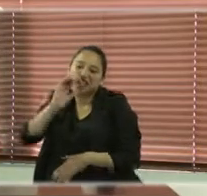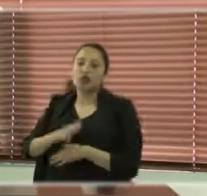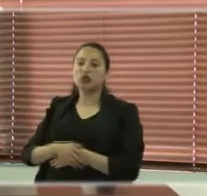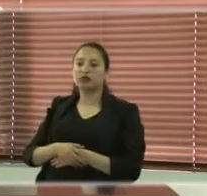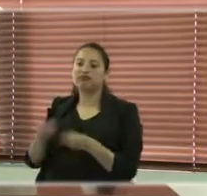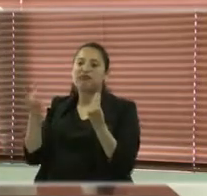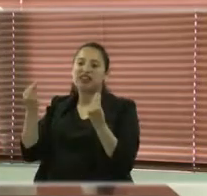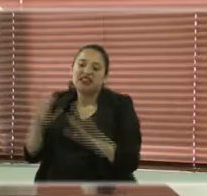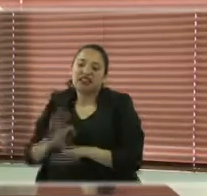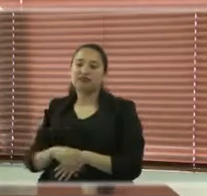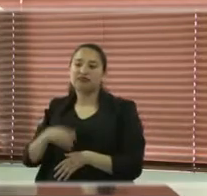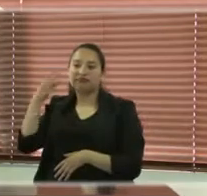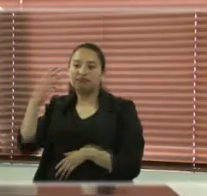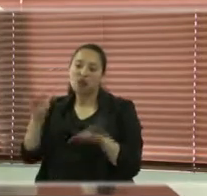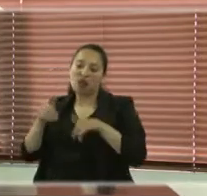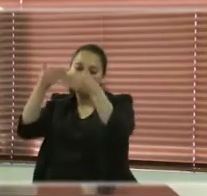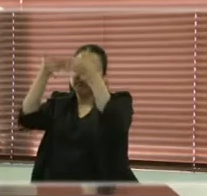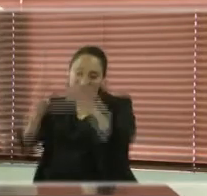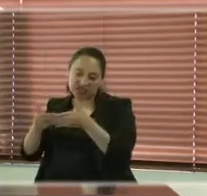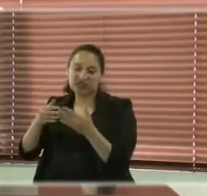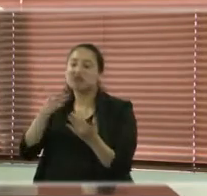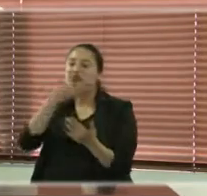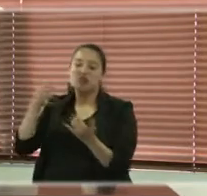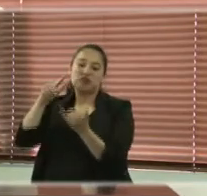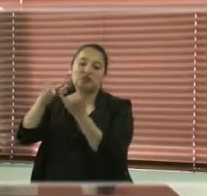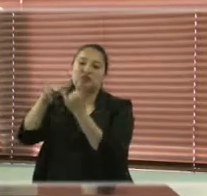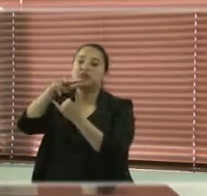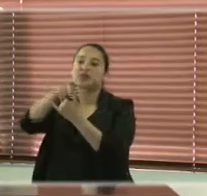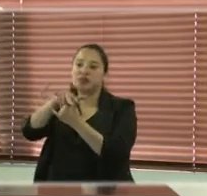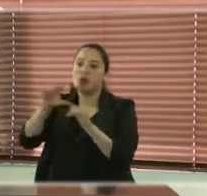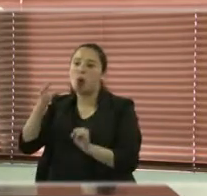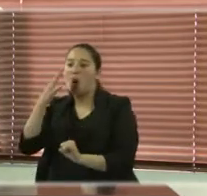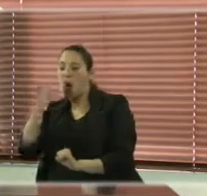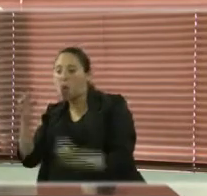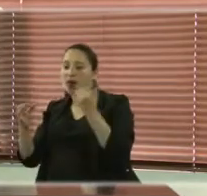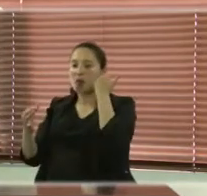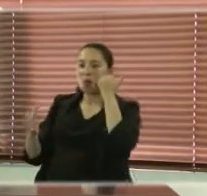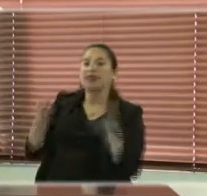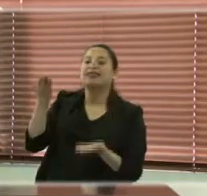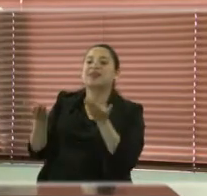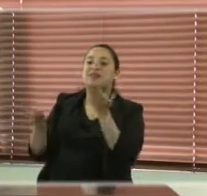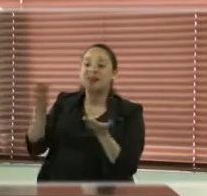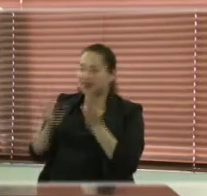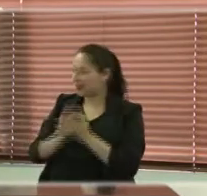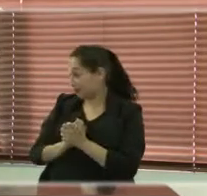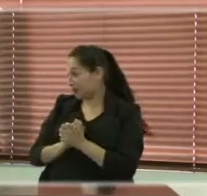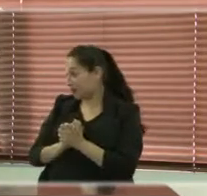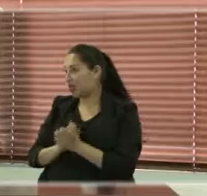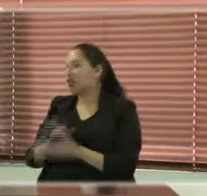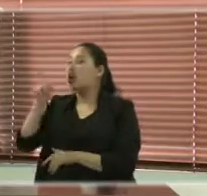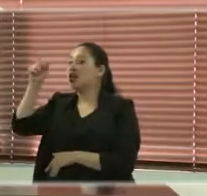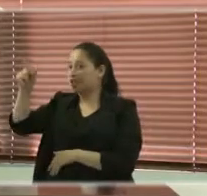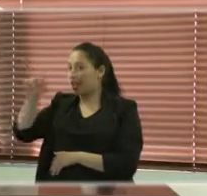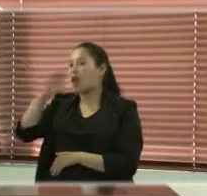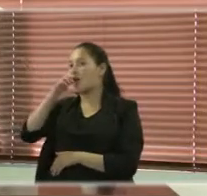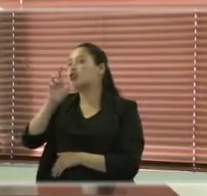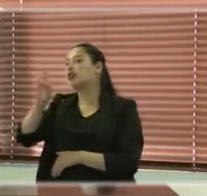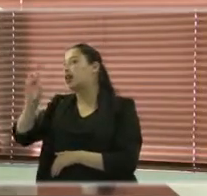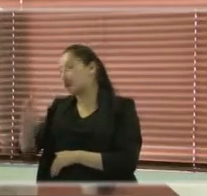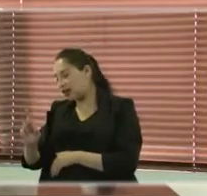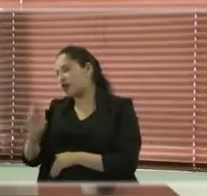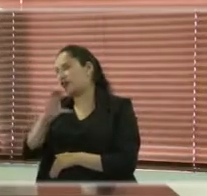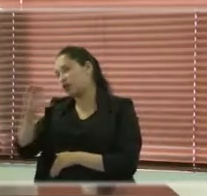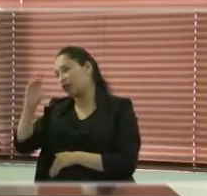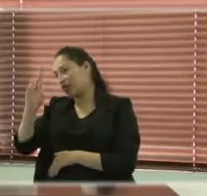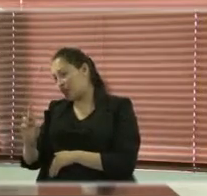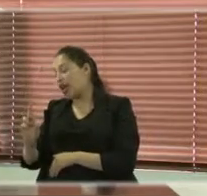en general Yo diría que todavía falta mucho los derechos de